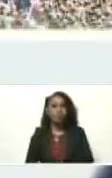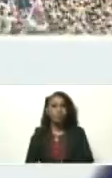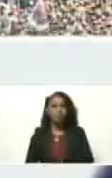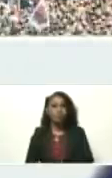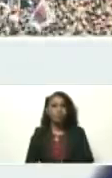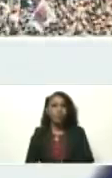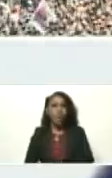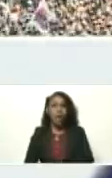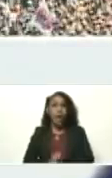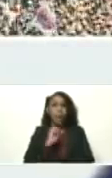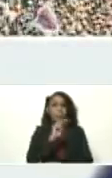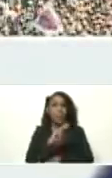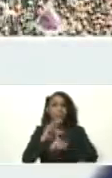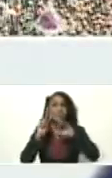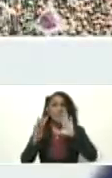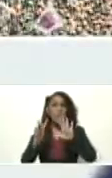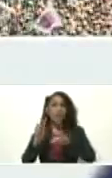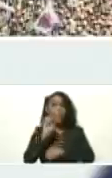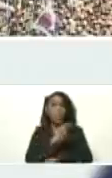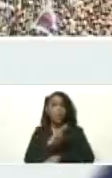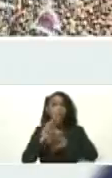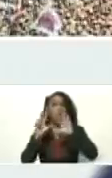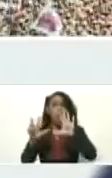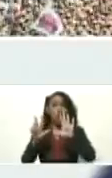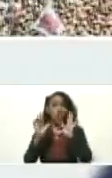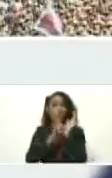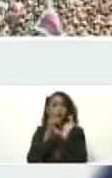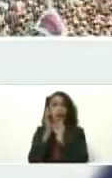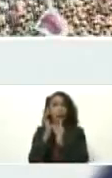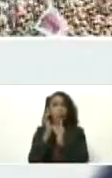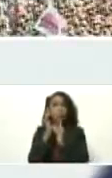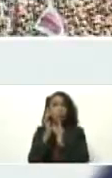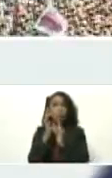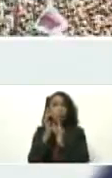Fue el 27 y 28 de abril, de febrero.